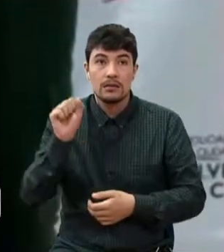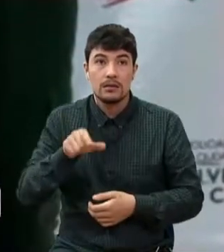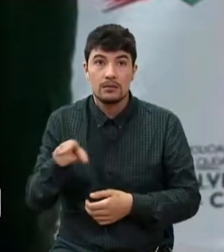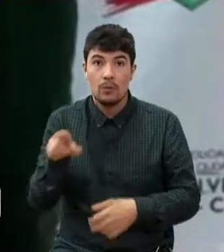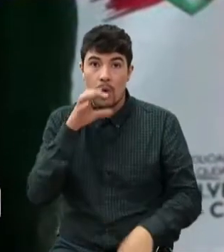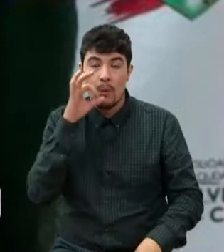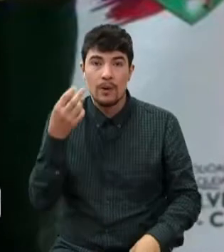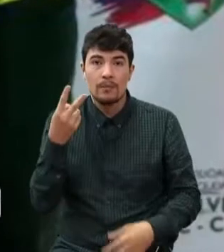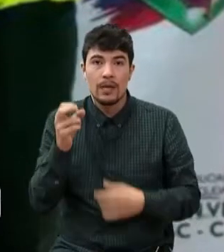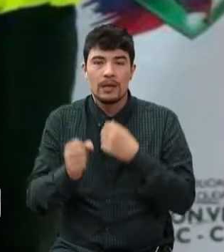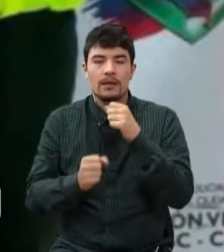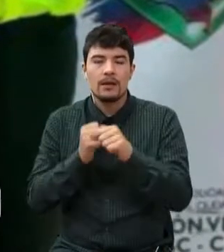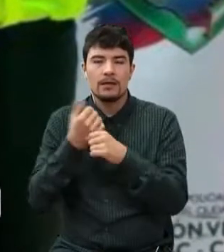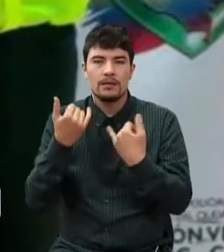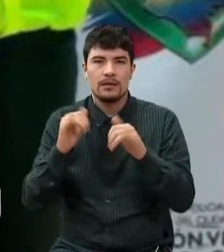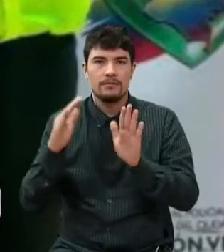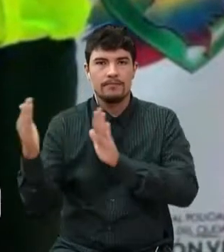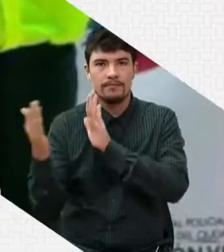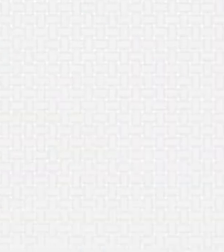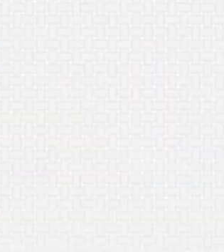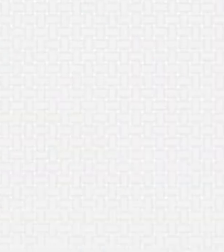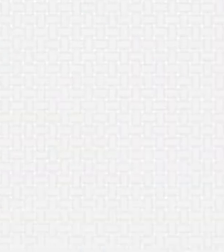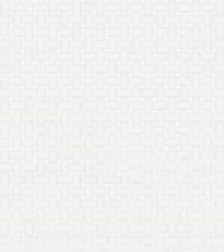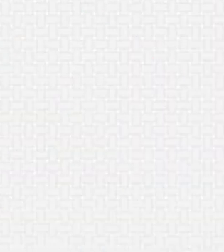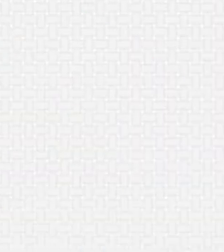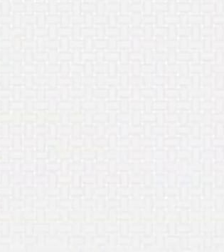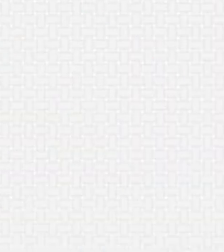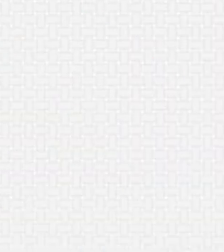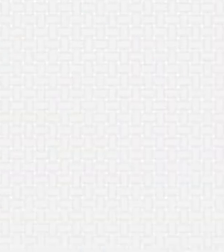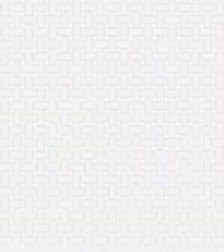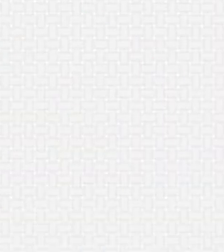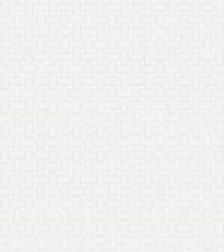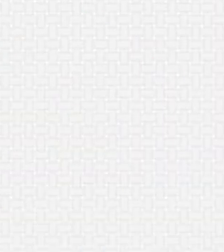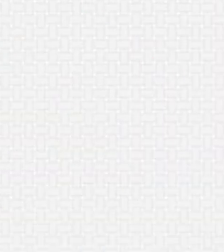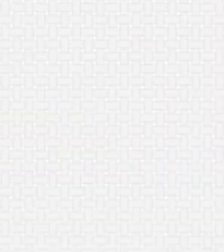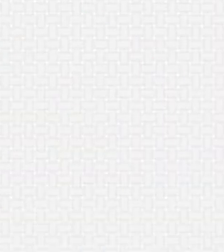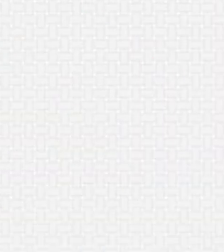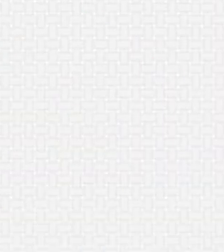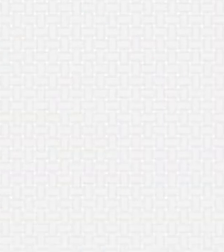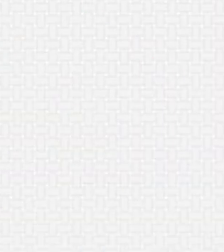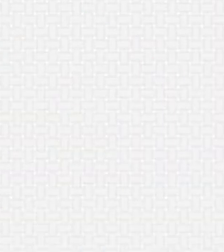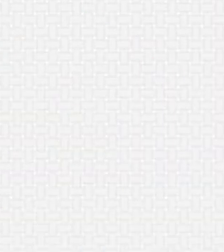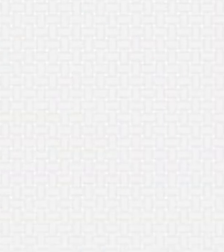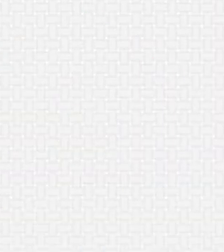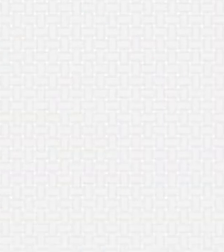capturado quedó a disposición de la autoridad que lo solicitó. Canaltro.com.